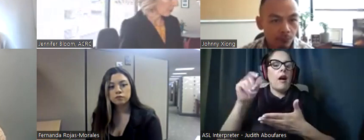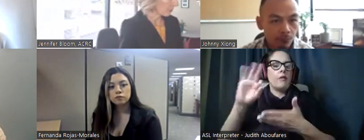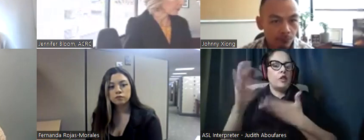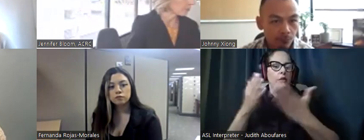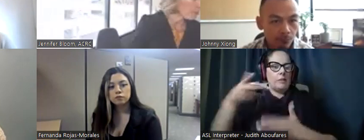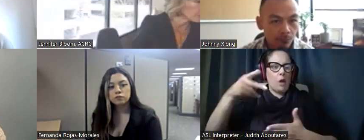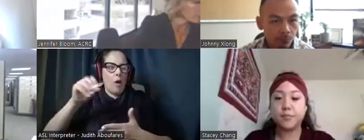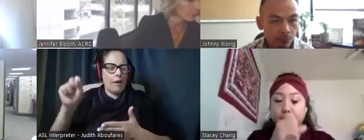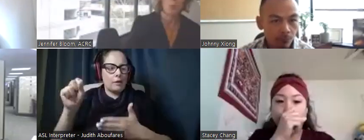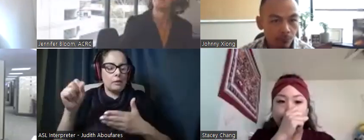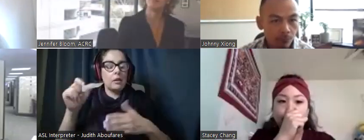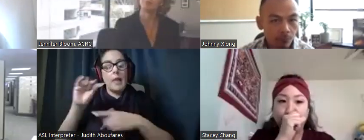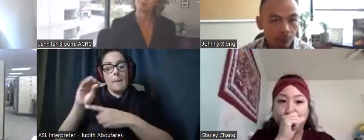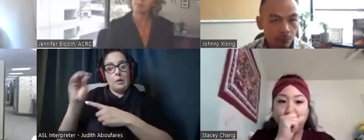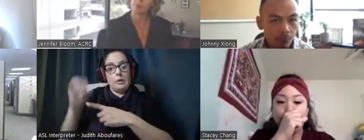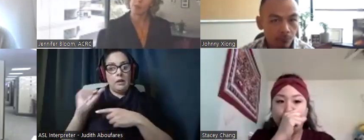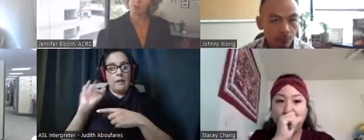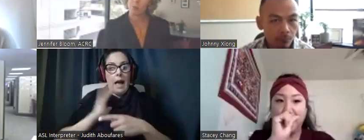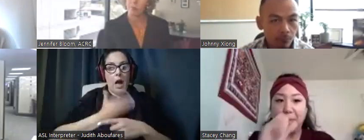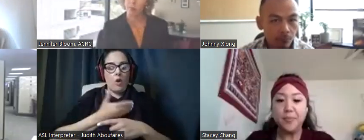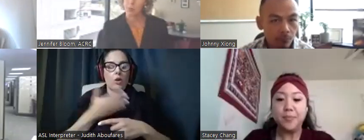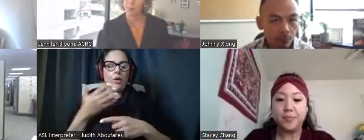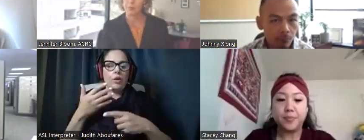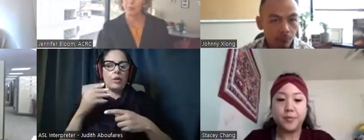los servicios de categoría, el porcentaje